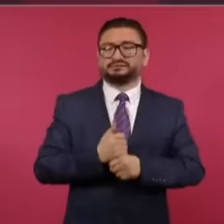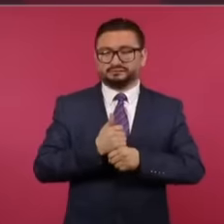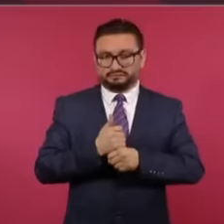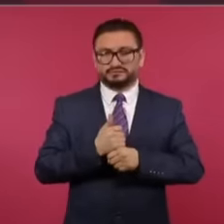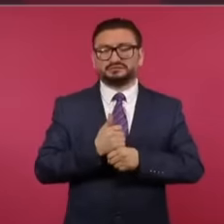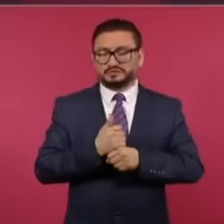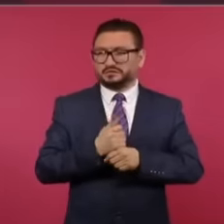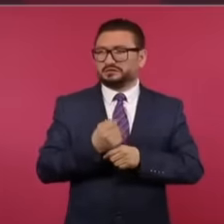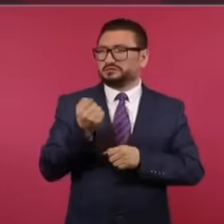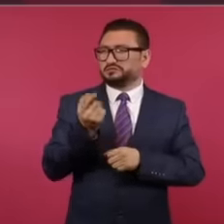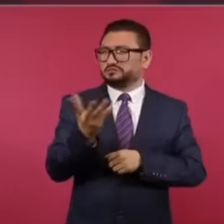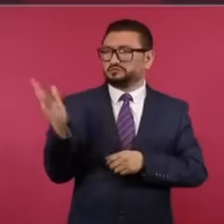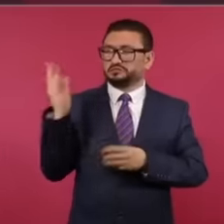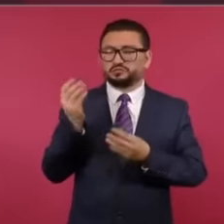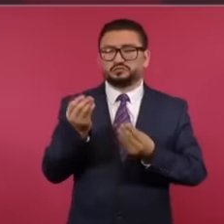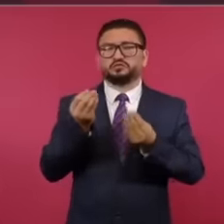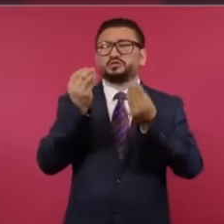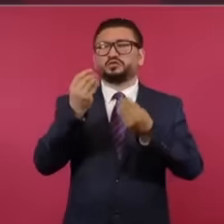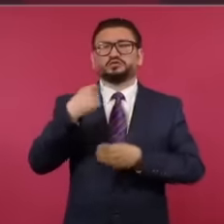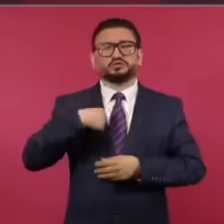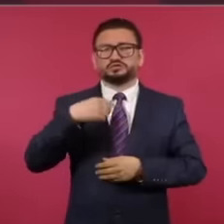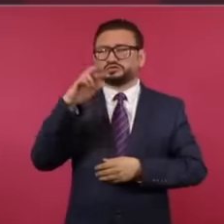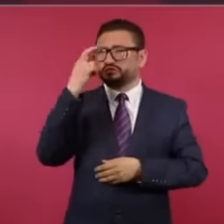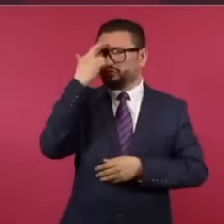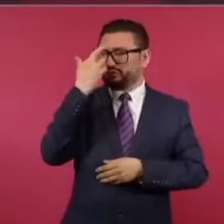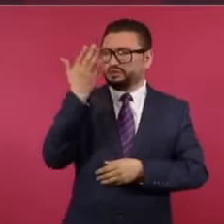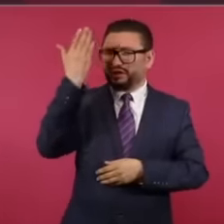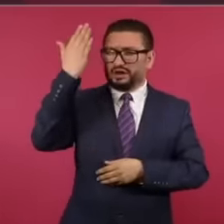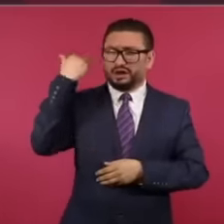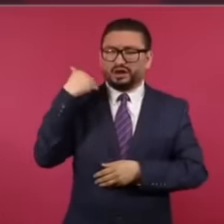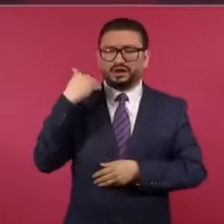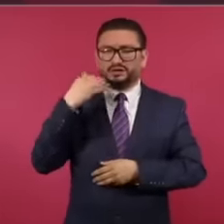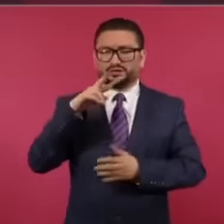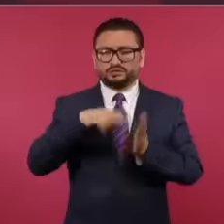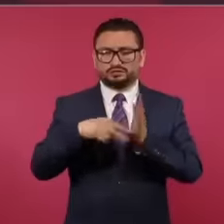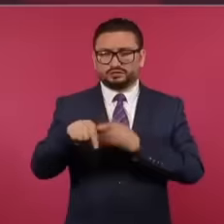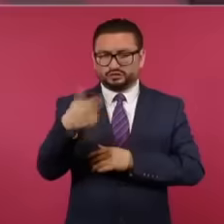Y muchos, yo me acuerdo en la elección del 12,